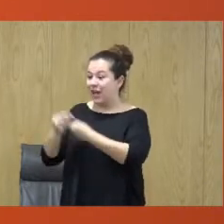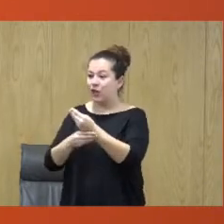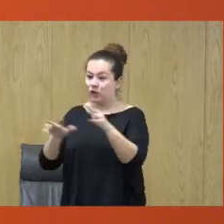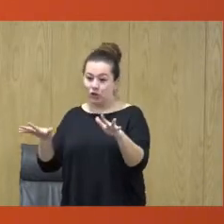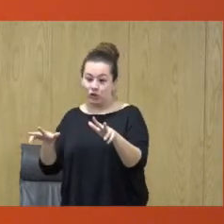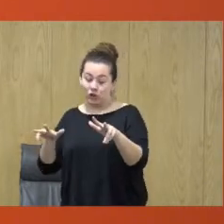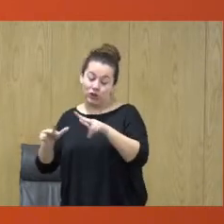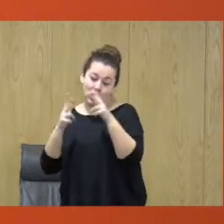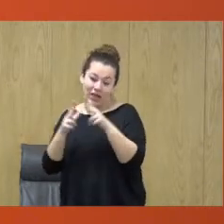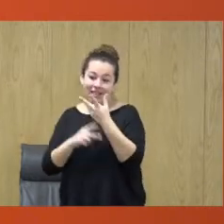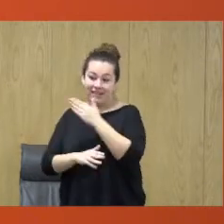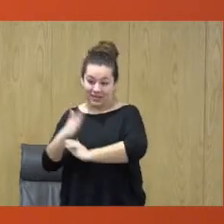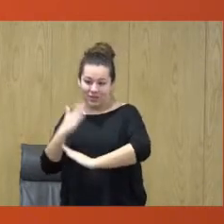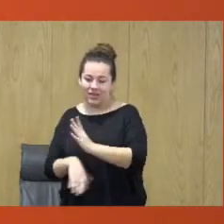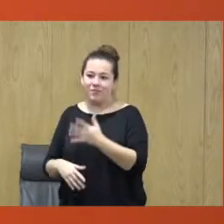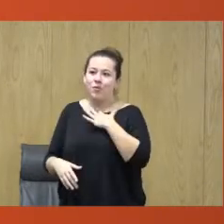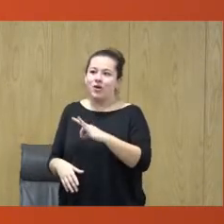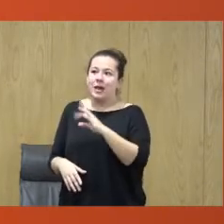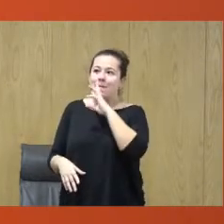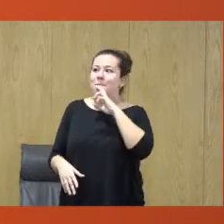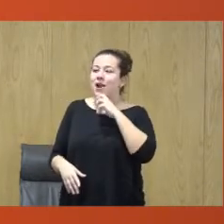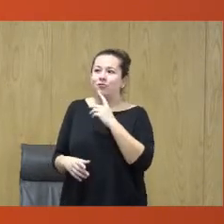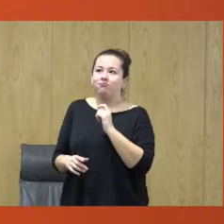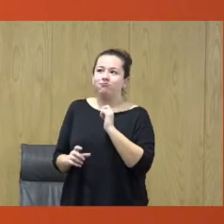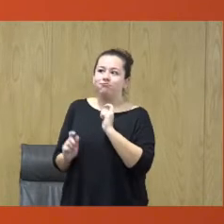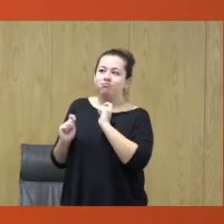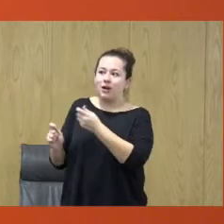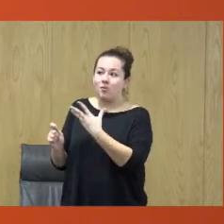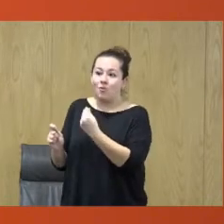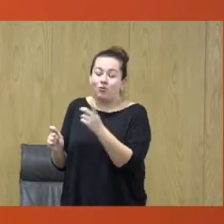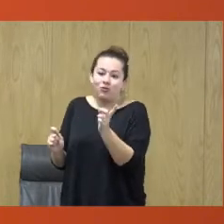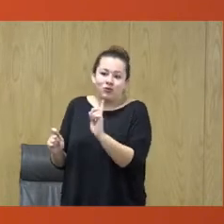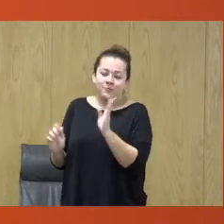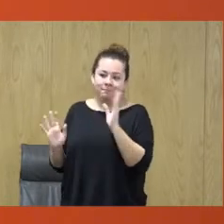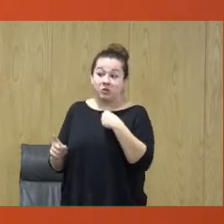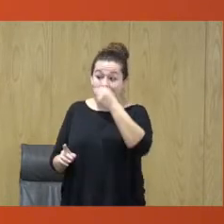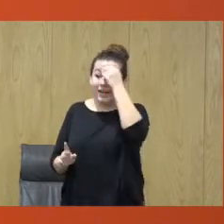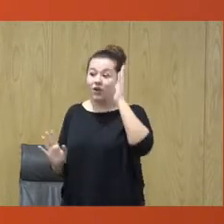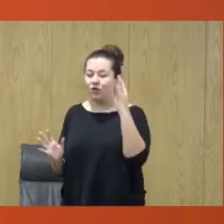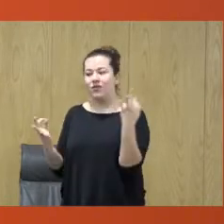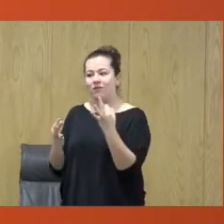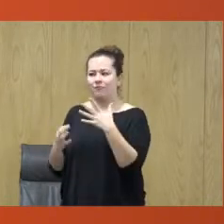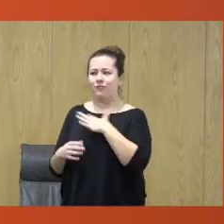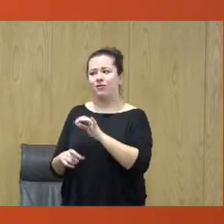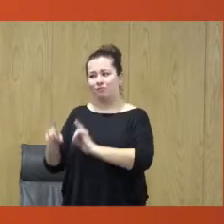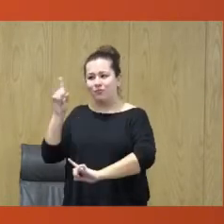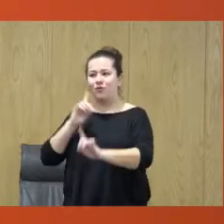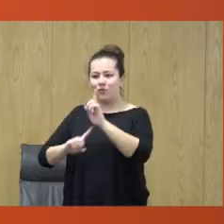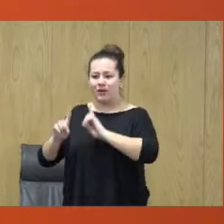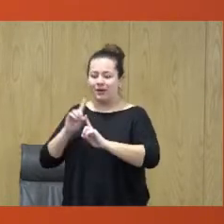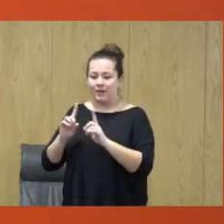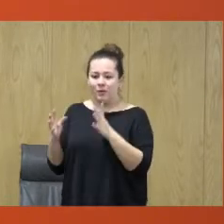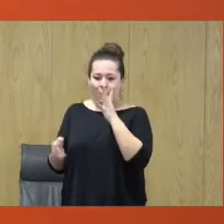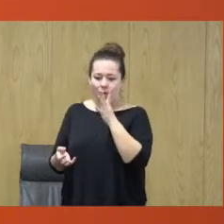discapacidad, quizá no demasiado valorado. Yo creo que tenemos quizá un problema de